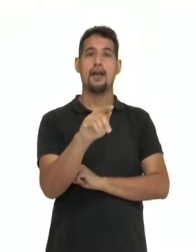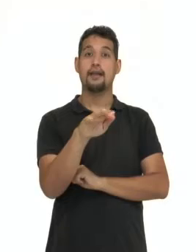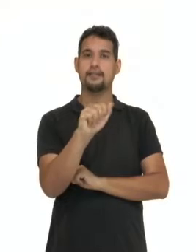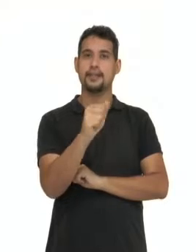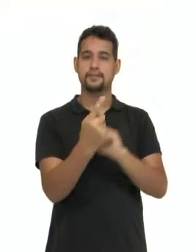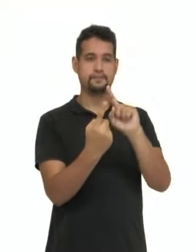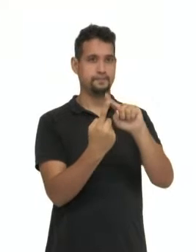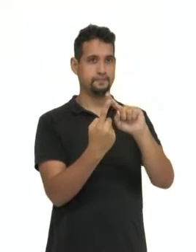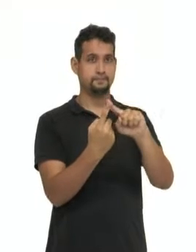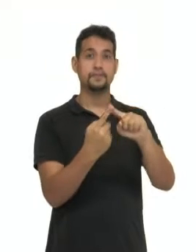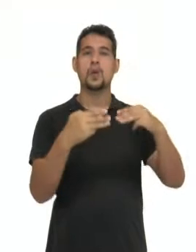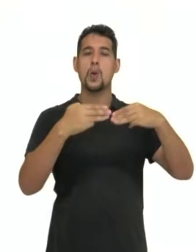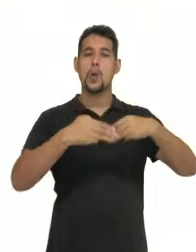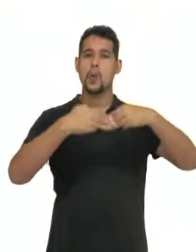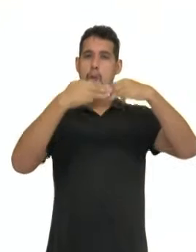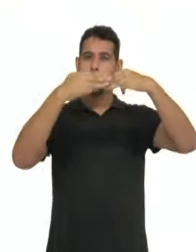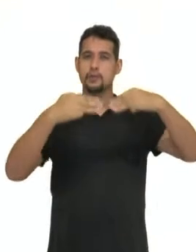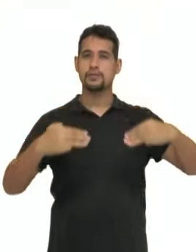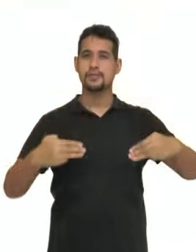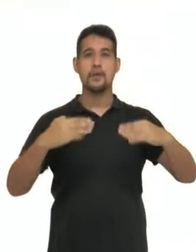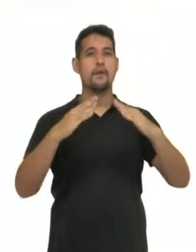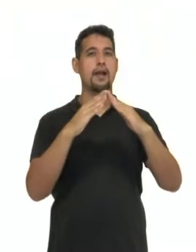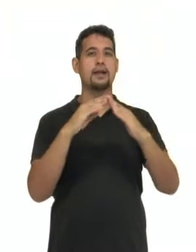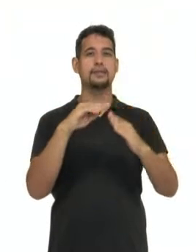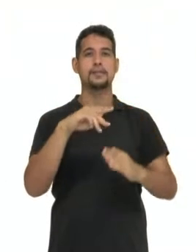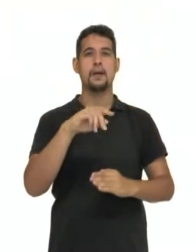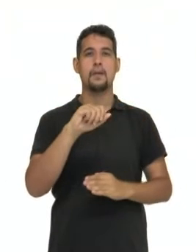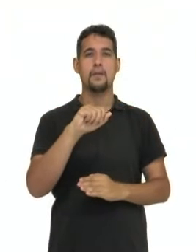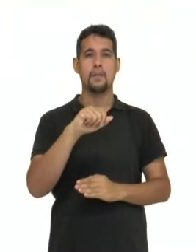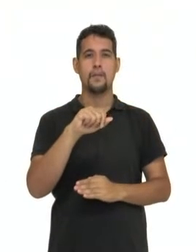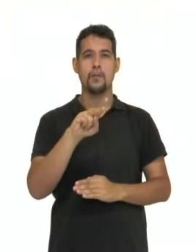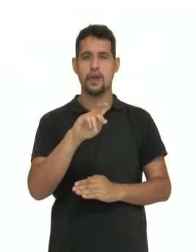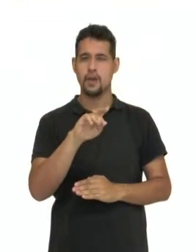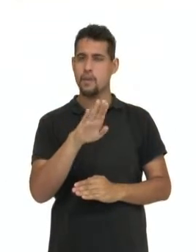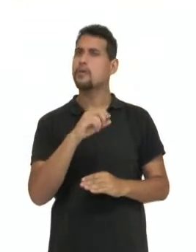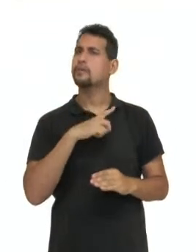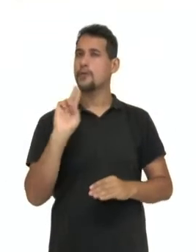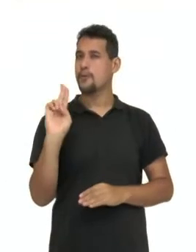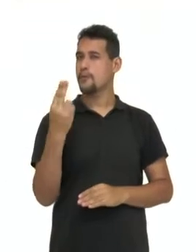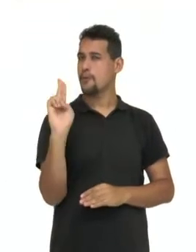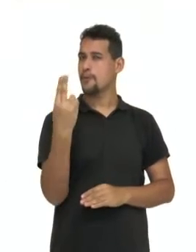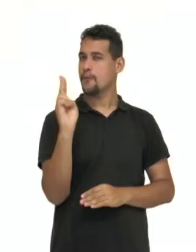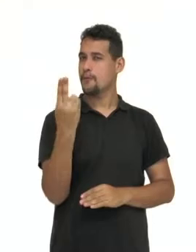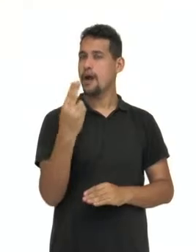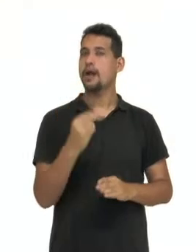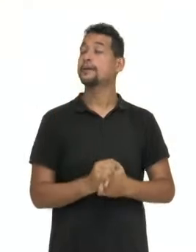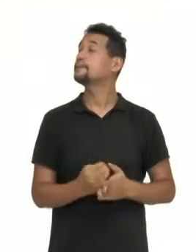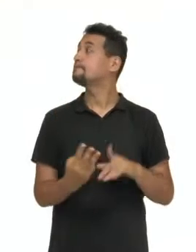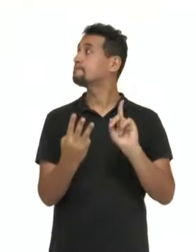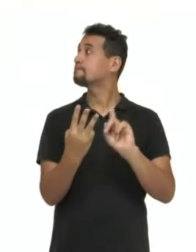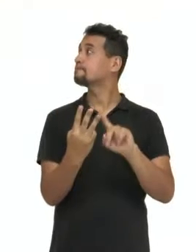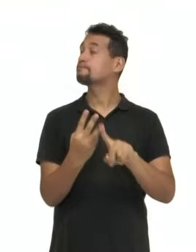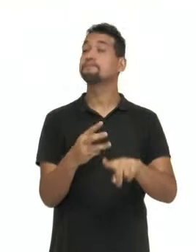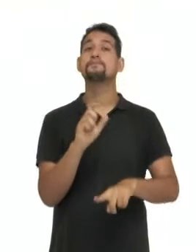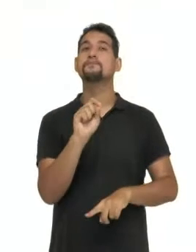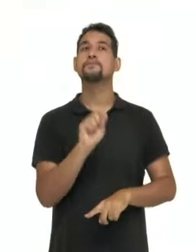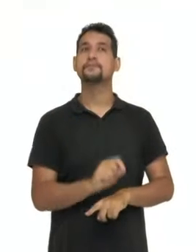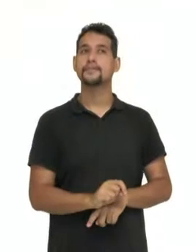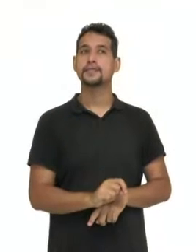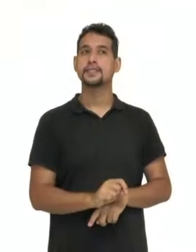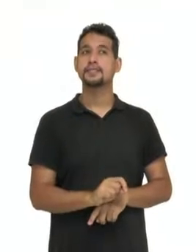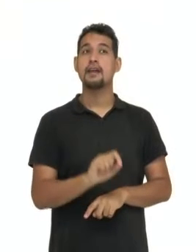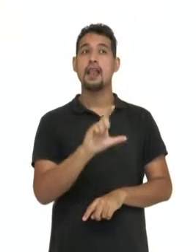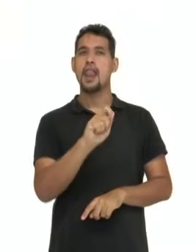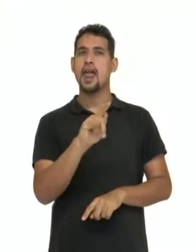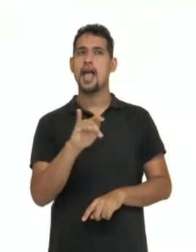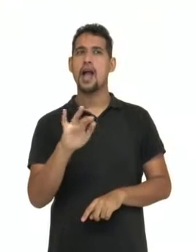Argentina, Museo Casa Pueblo Punta Ballena, Uruguai e Lago